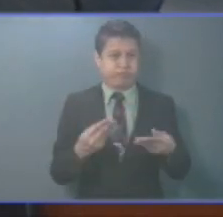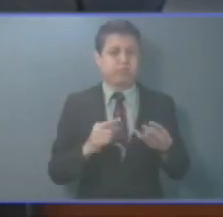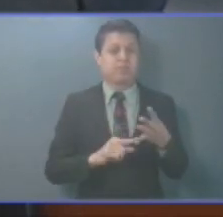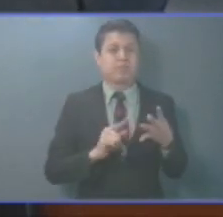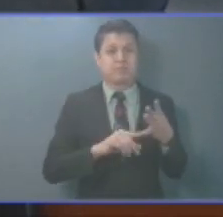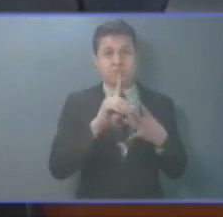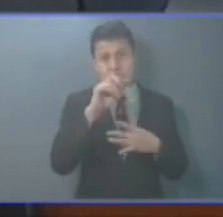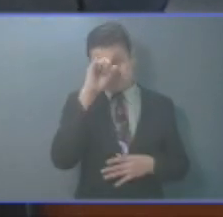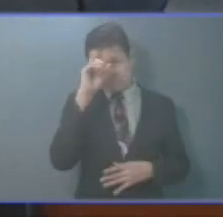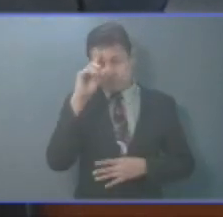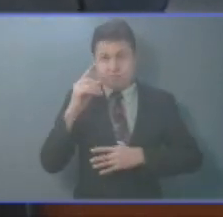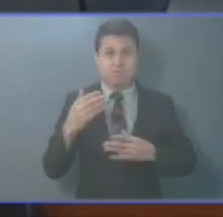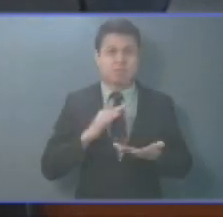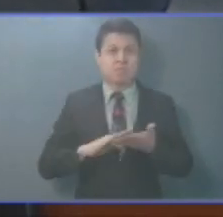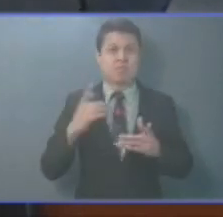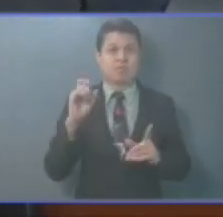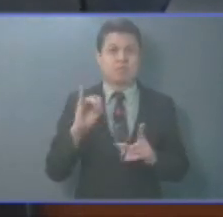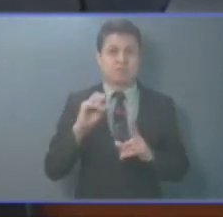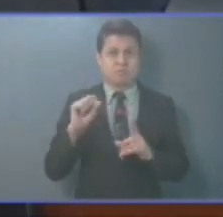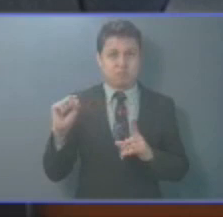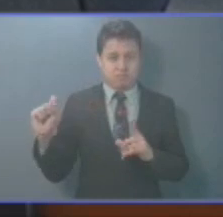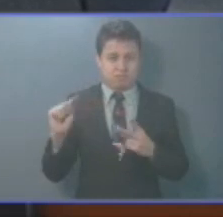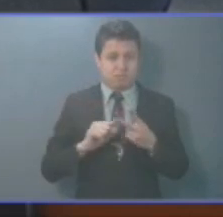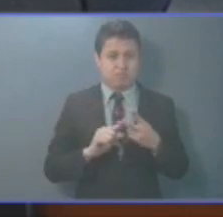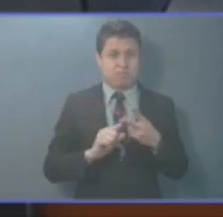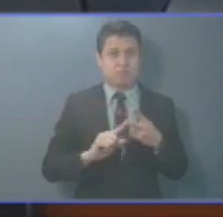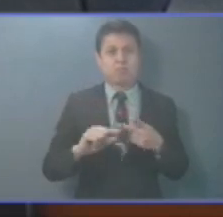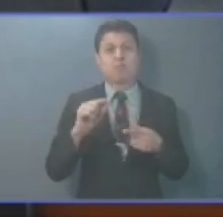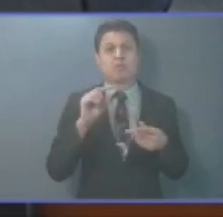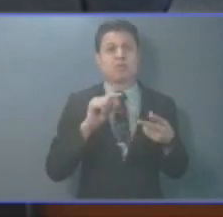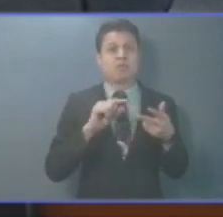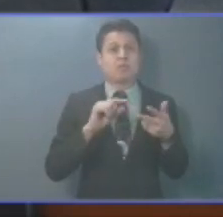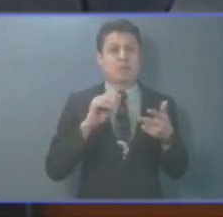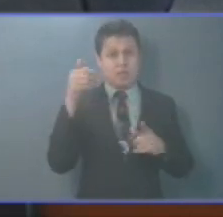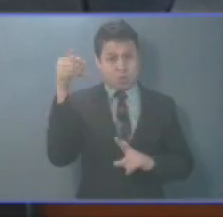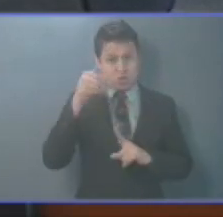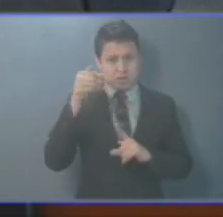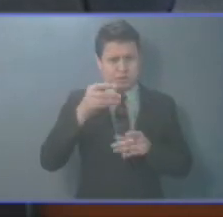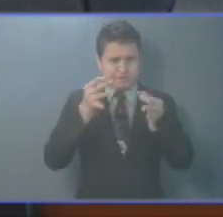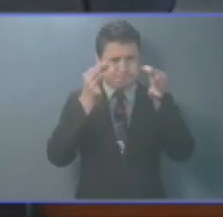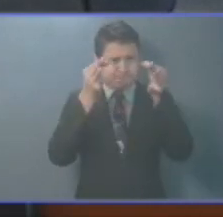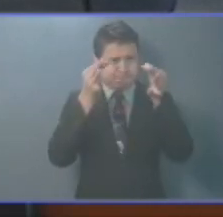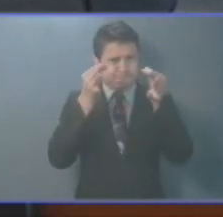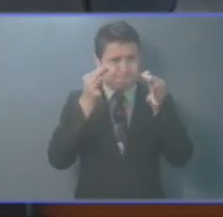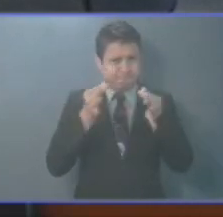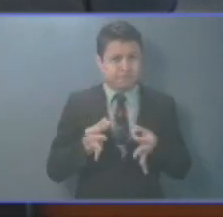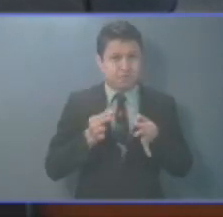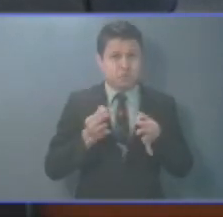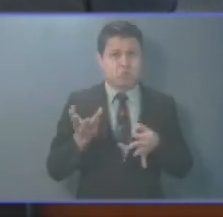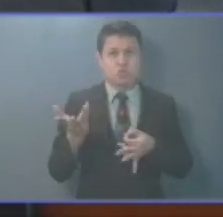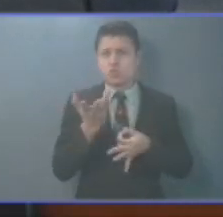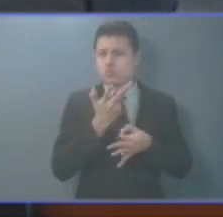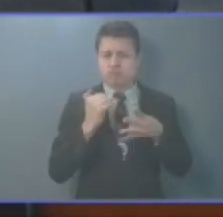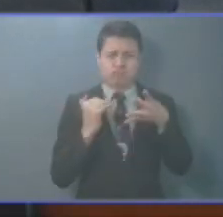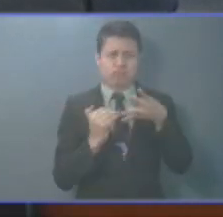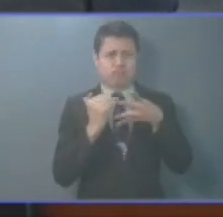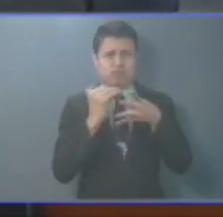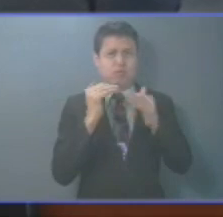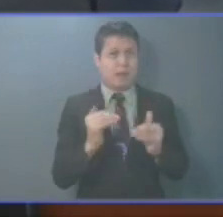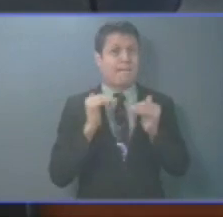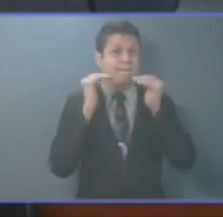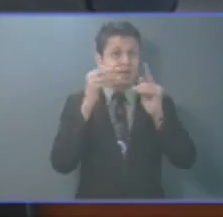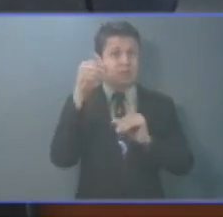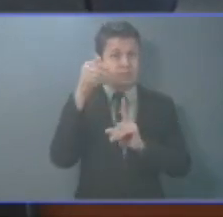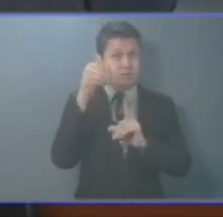seguridad social. F. A recibir una educación de calidad e inclusiva en todos los niveles del sistema